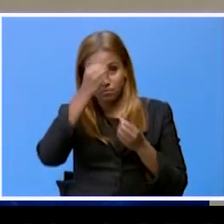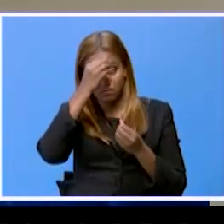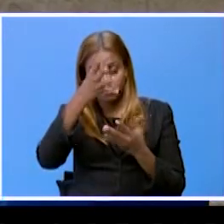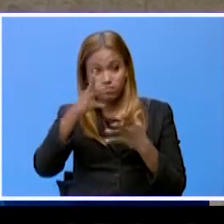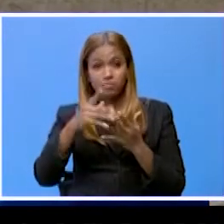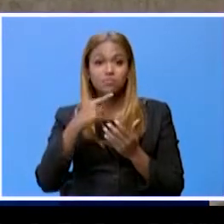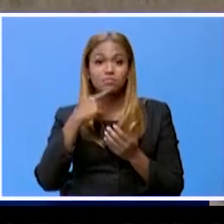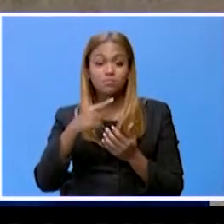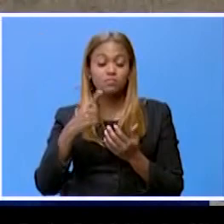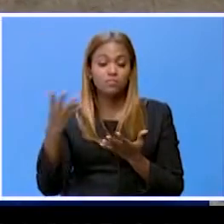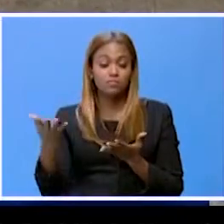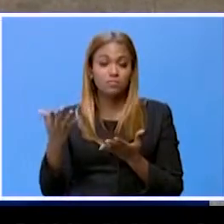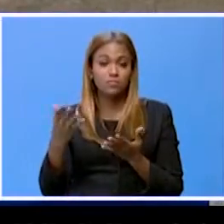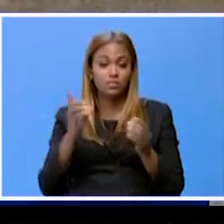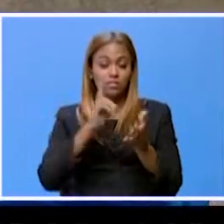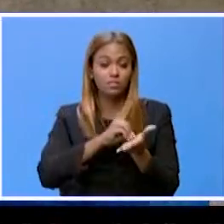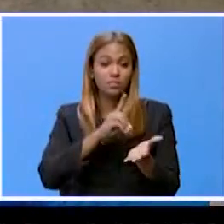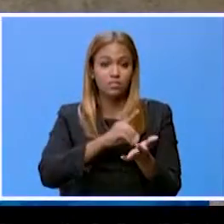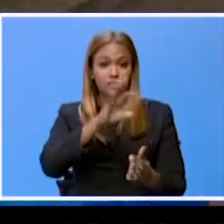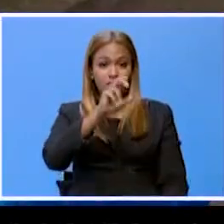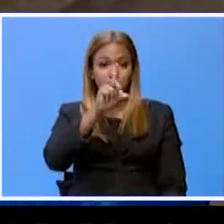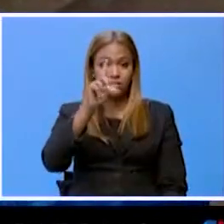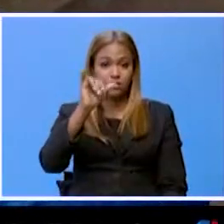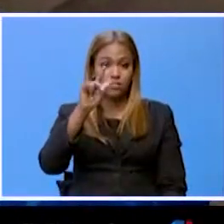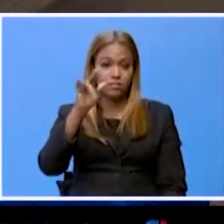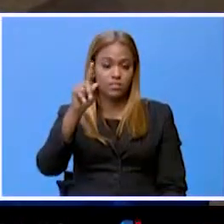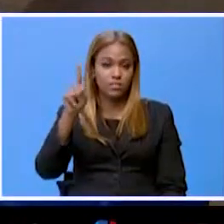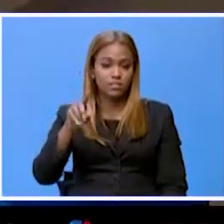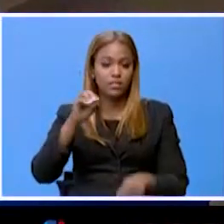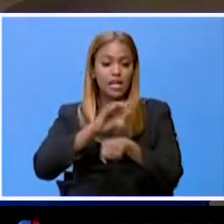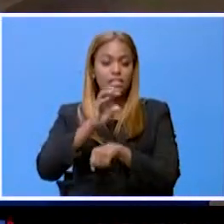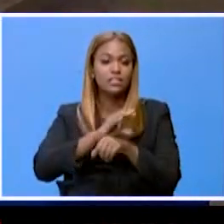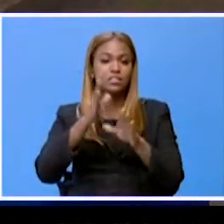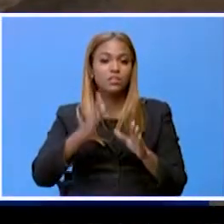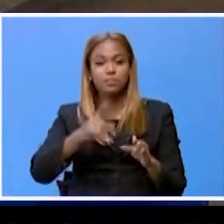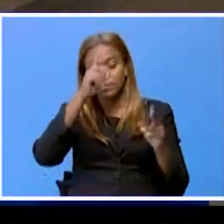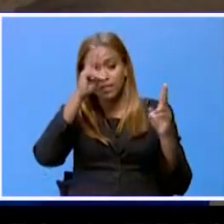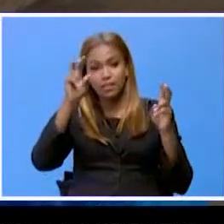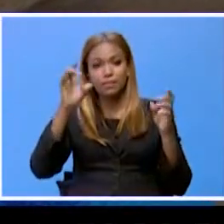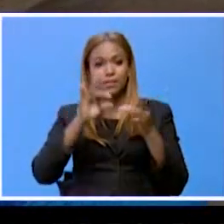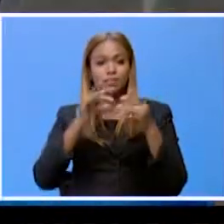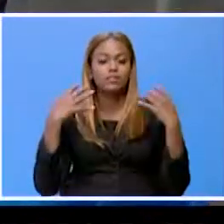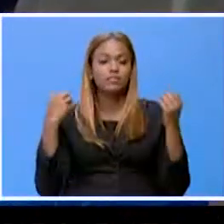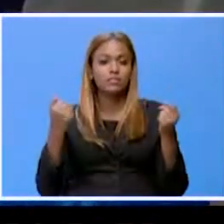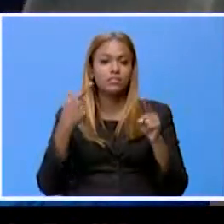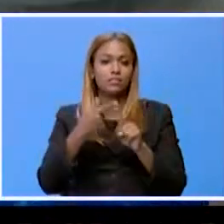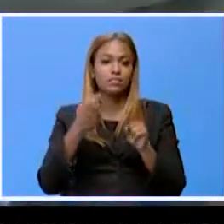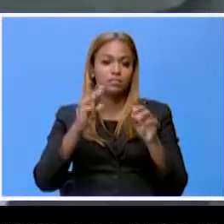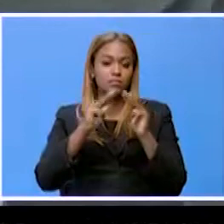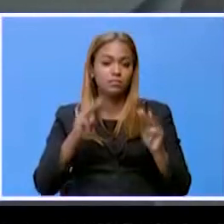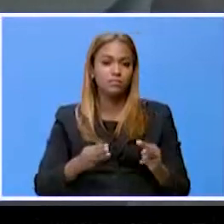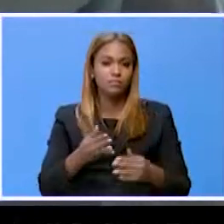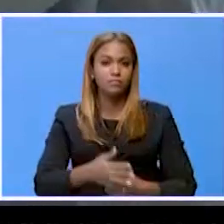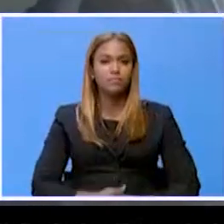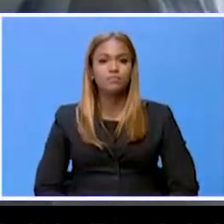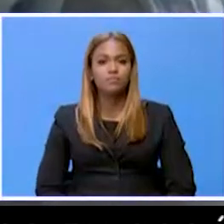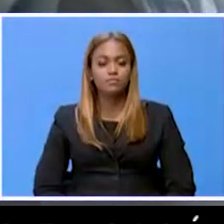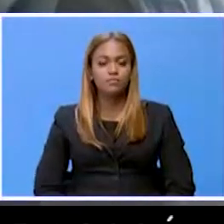información la ofreció el doctor Eddy Pérez Ten, asesor en materia de salud del